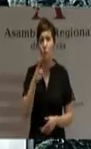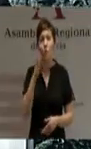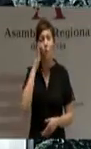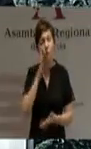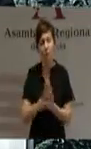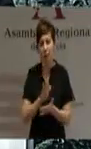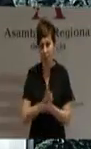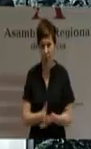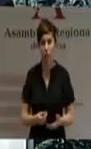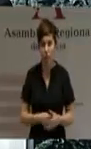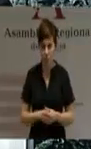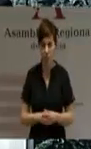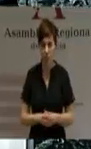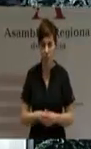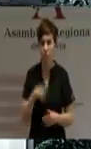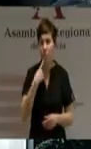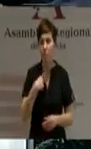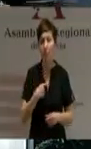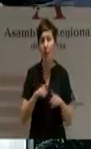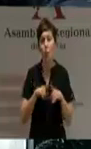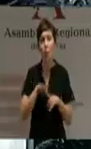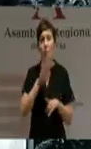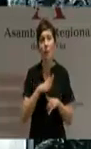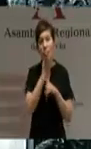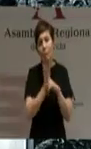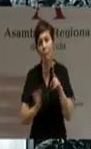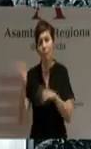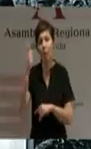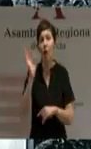hoy de que me he ido por las ramas y que he echado marcha atrás.